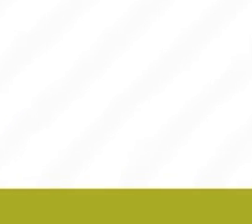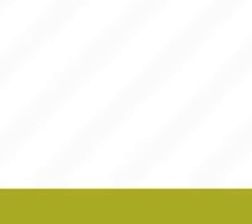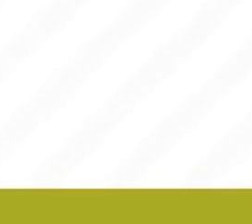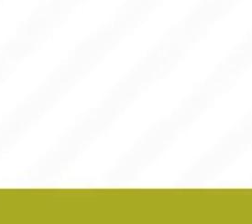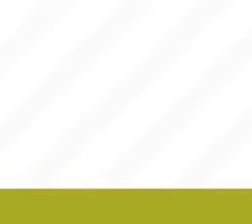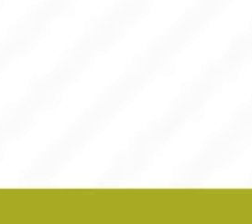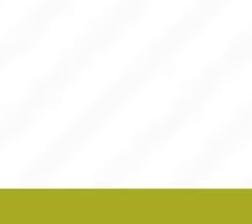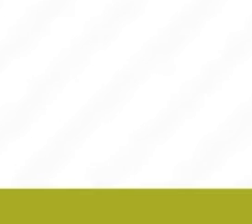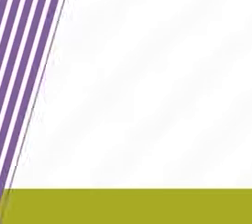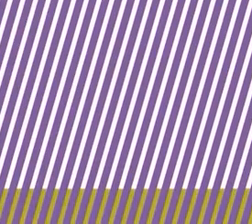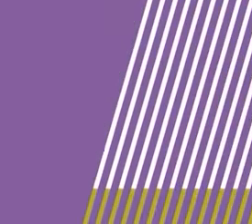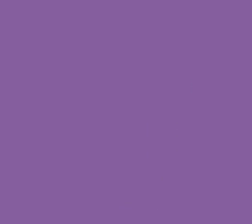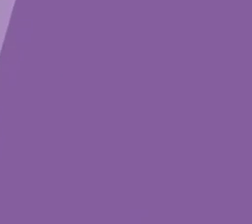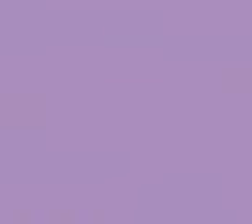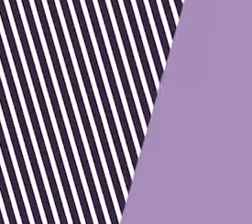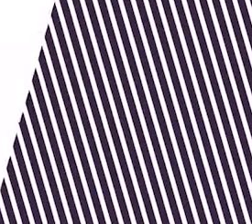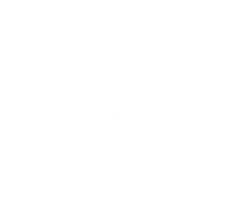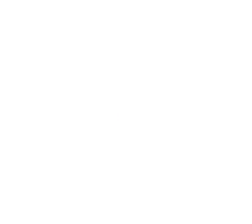i